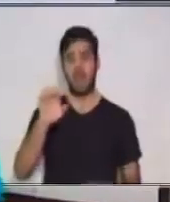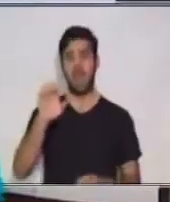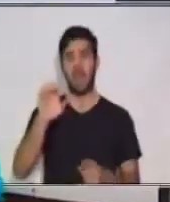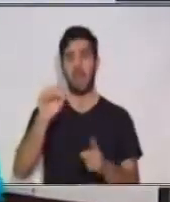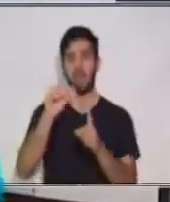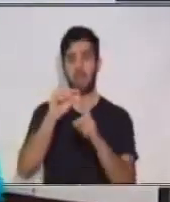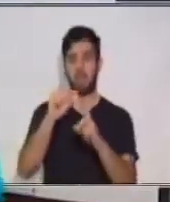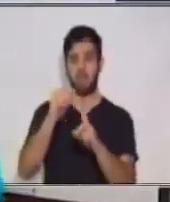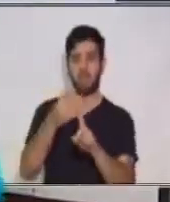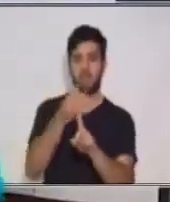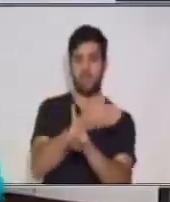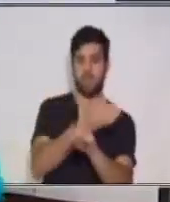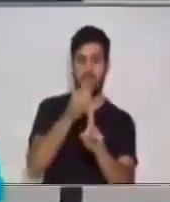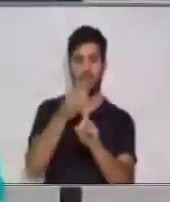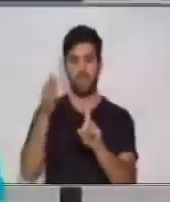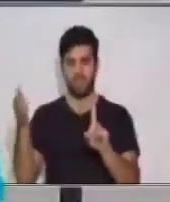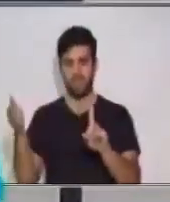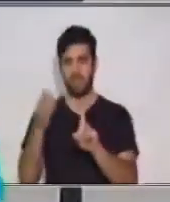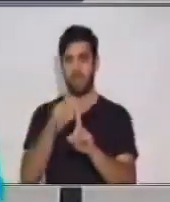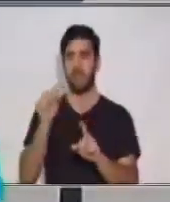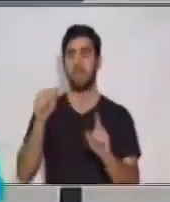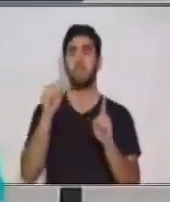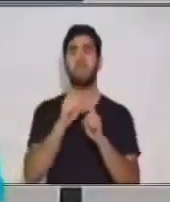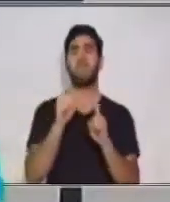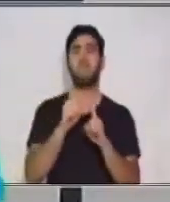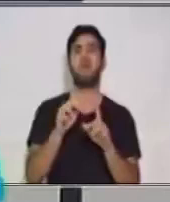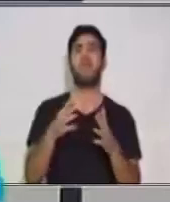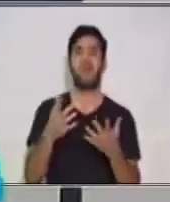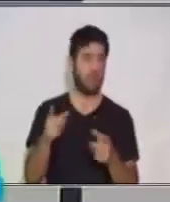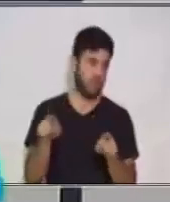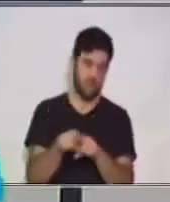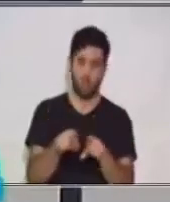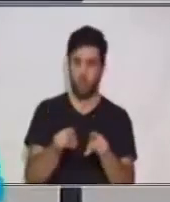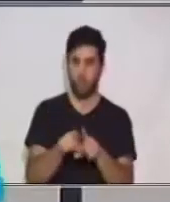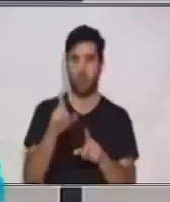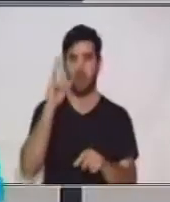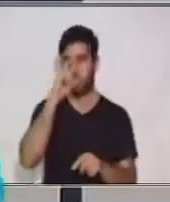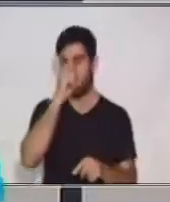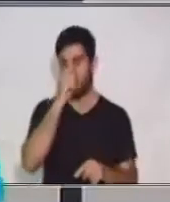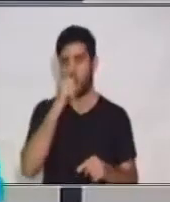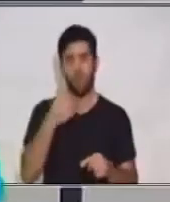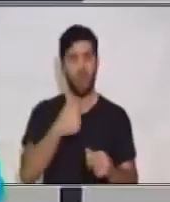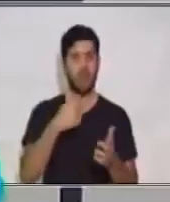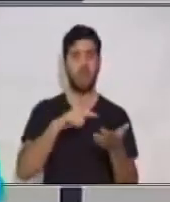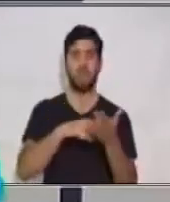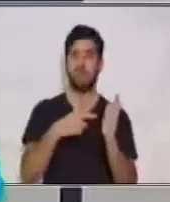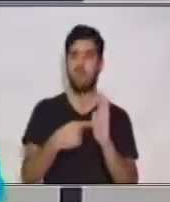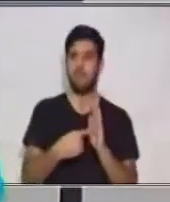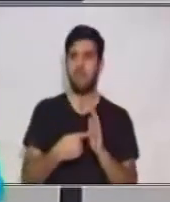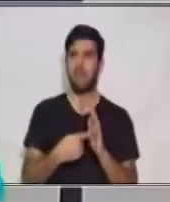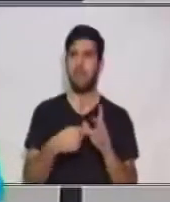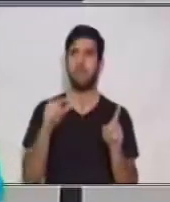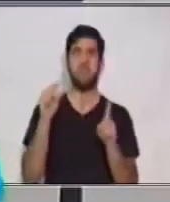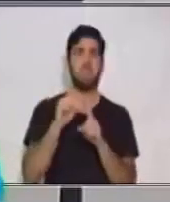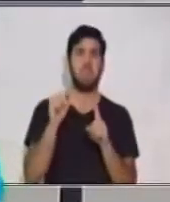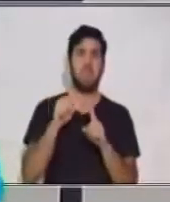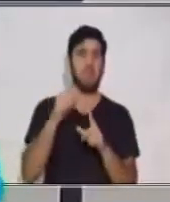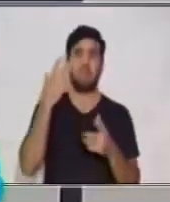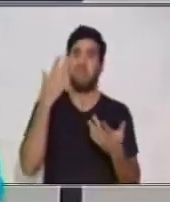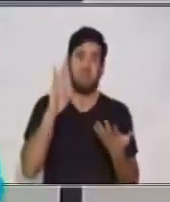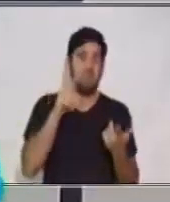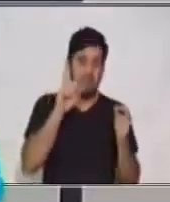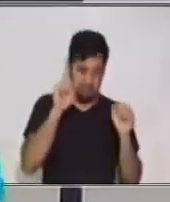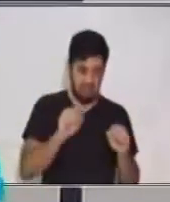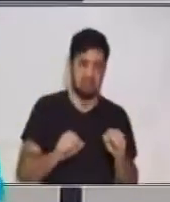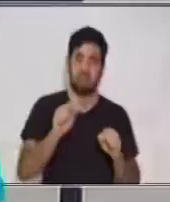de las preposiciones también son todas aquellas palabras que carecen de significado. Son palabras invariables, eso quiere